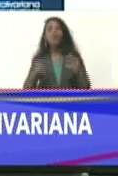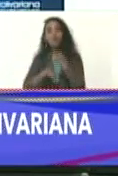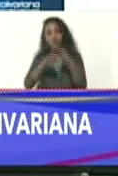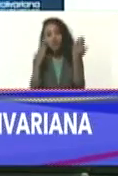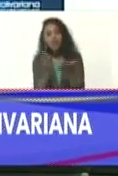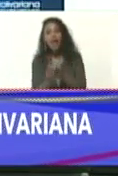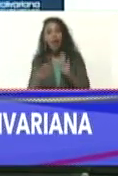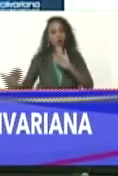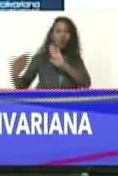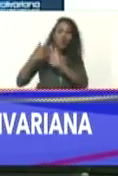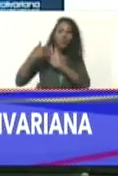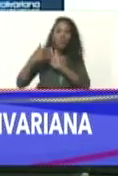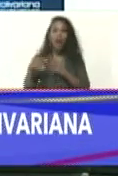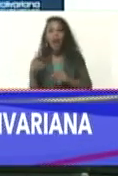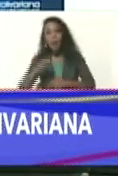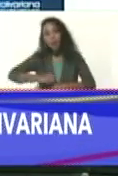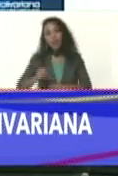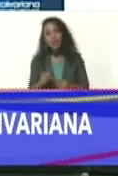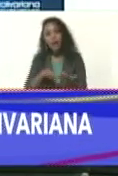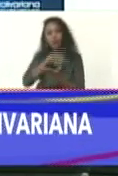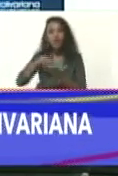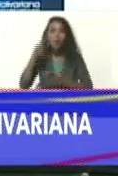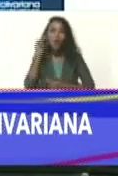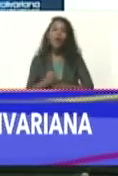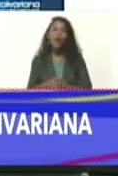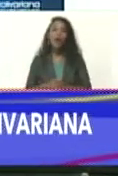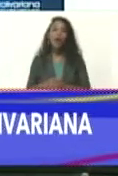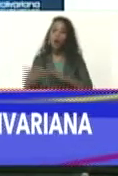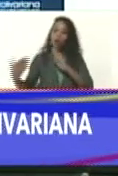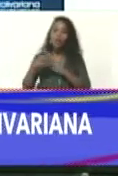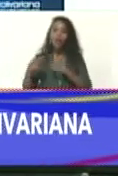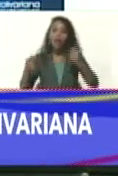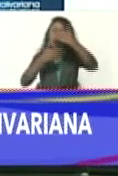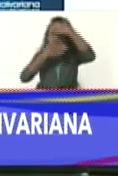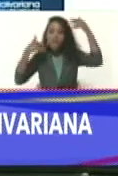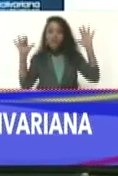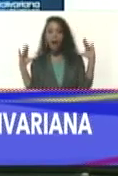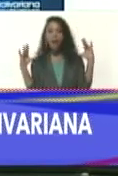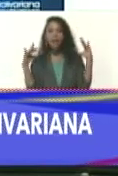la Policía Nacional Bolivariana, contra el FAE,